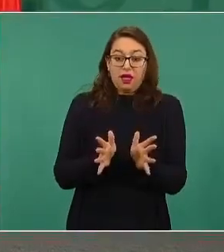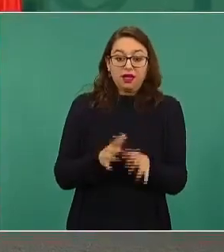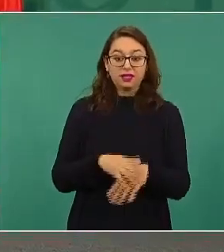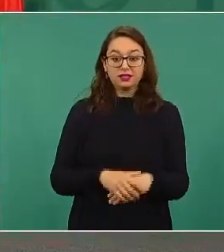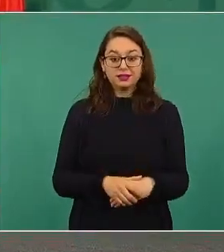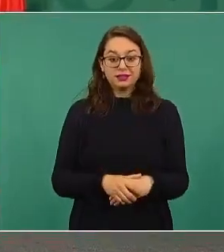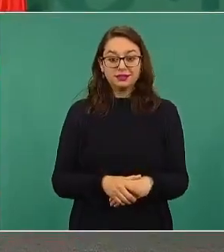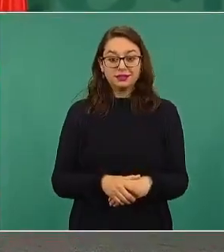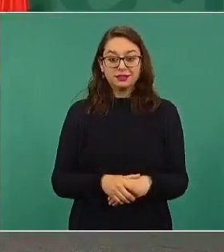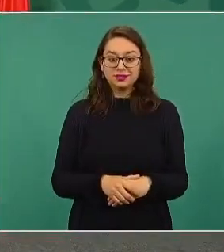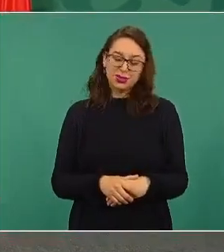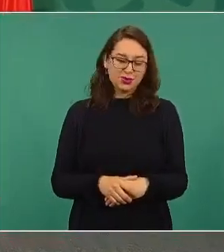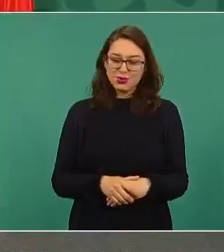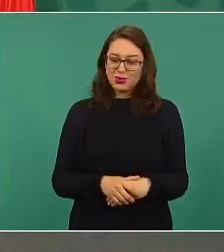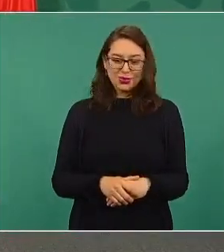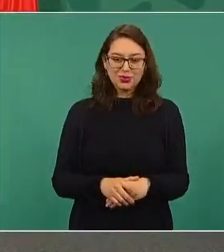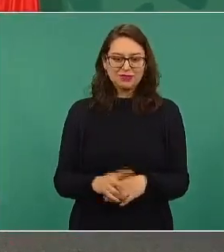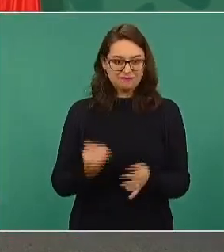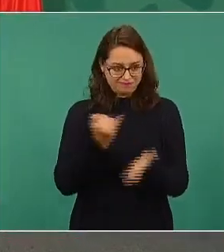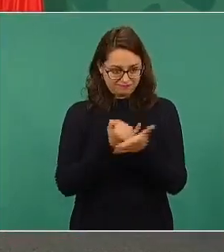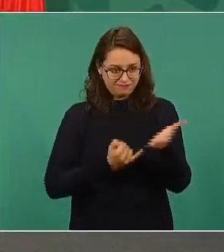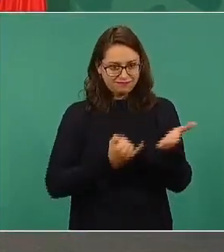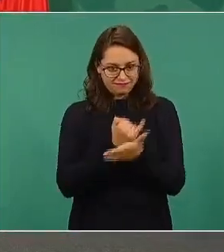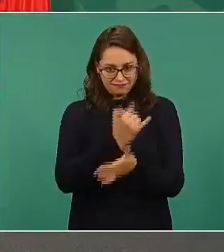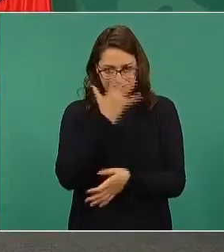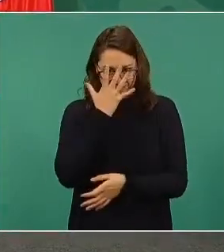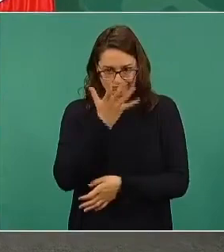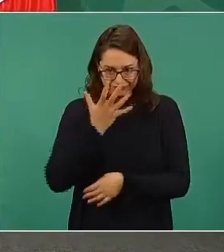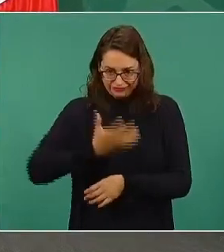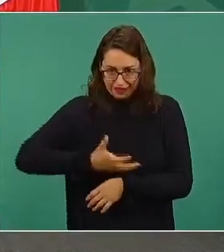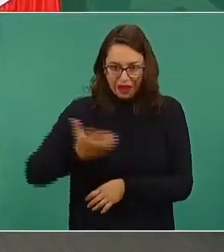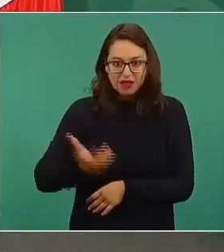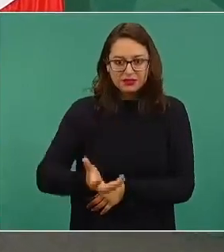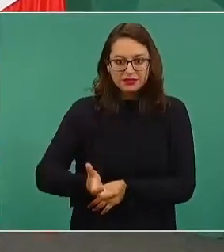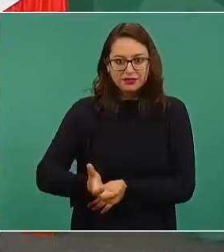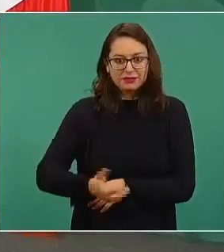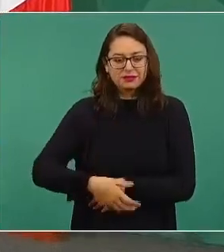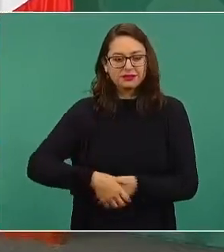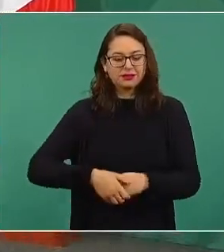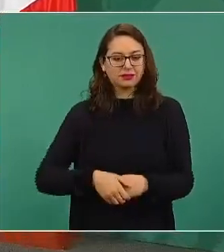es para tomar decisiones,